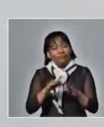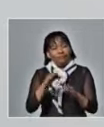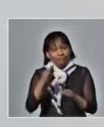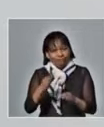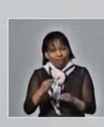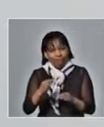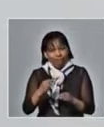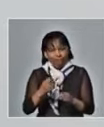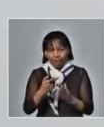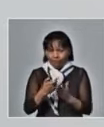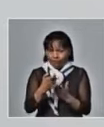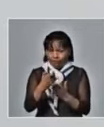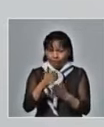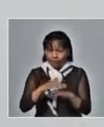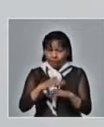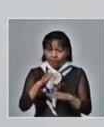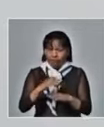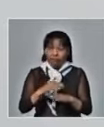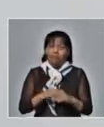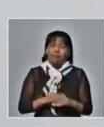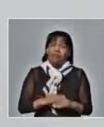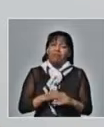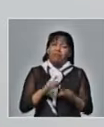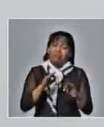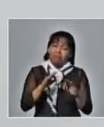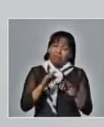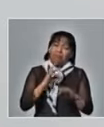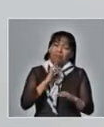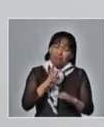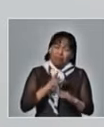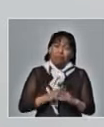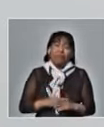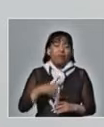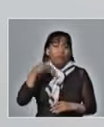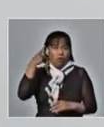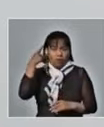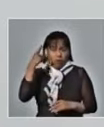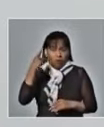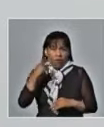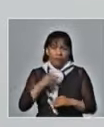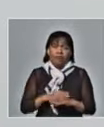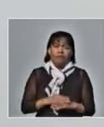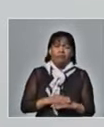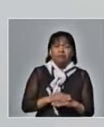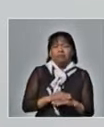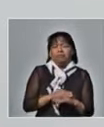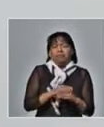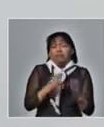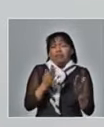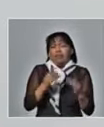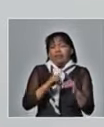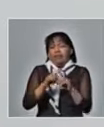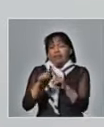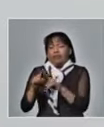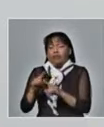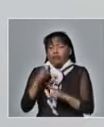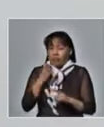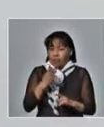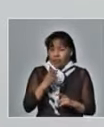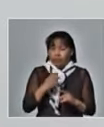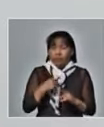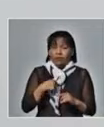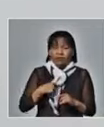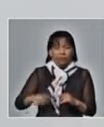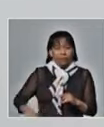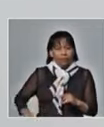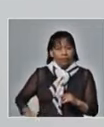incentivos económicos al desempeño. Puebla es un estado de grandes contrastes. Por eso, mi causa es tener un